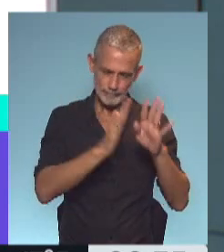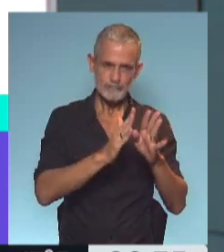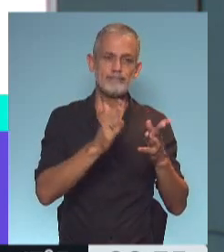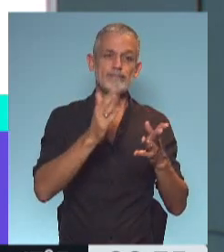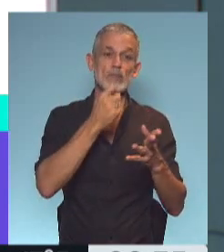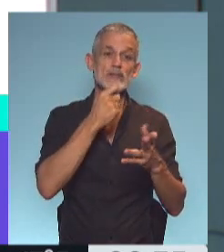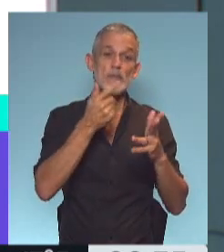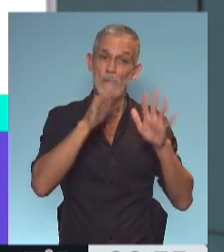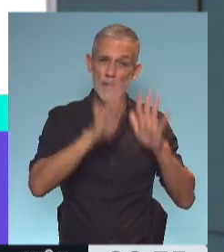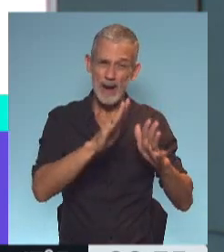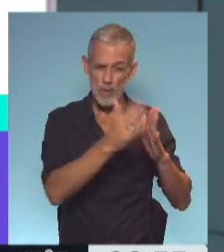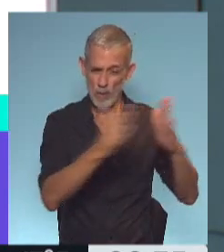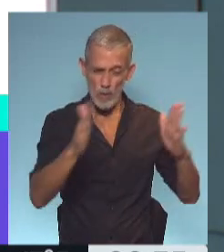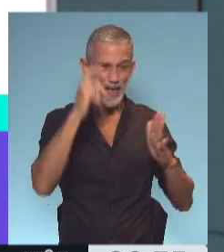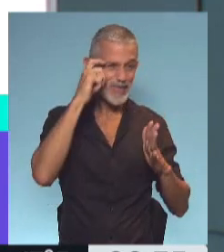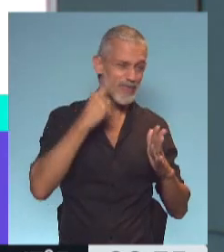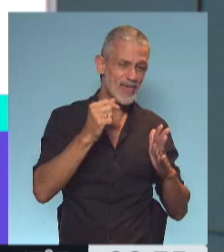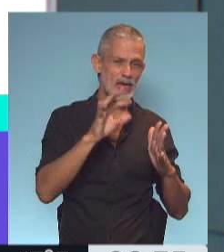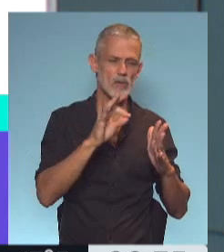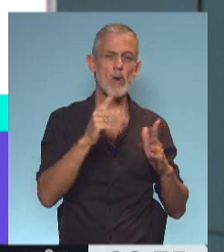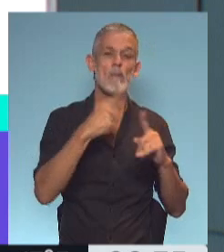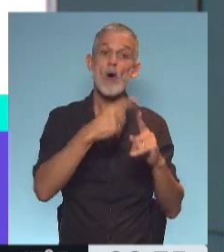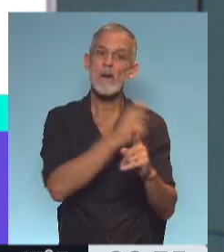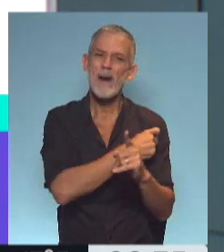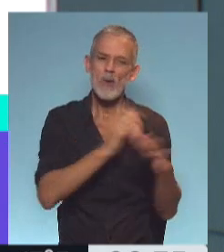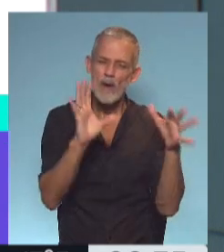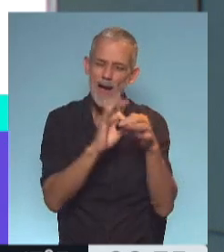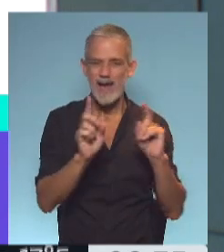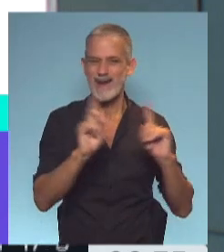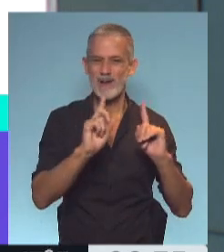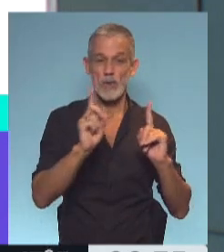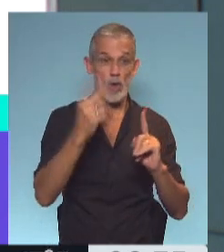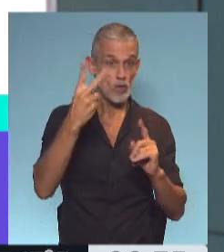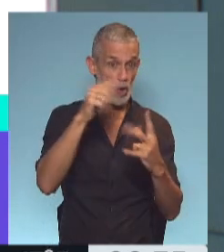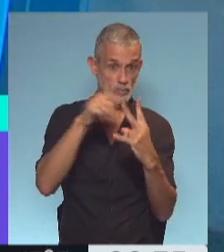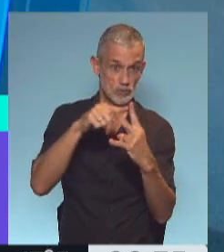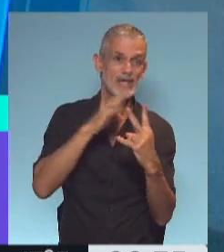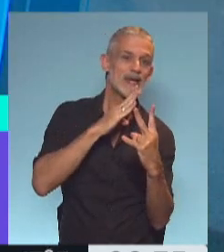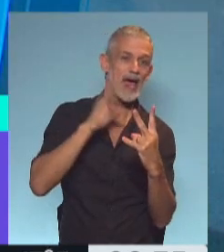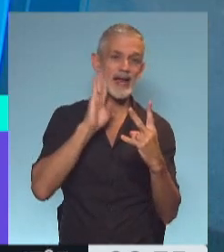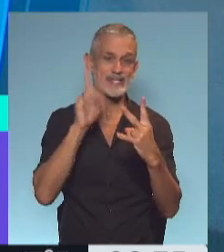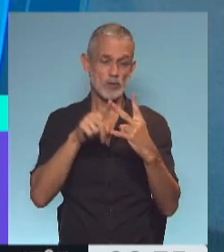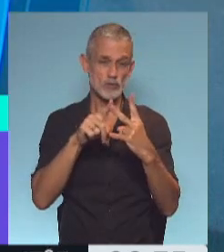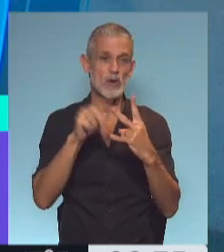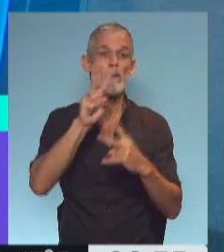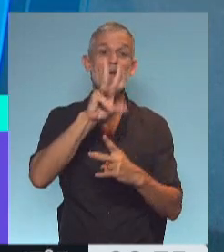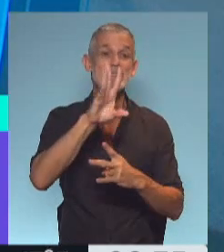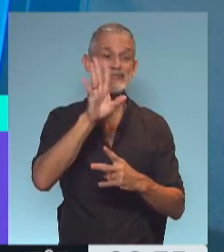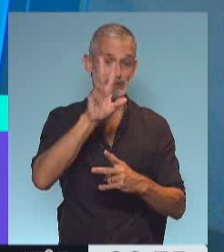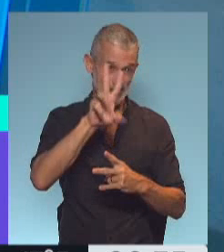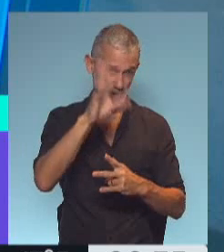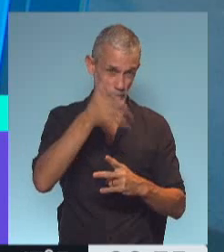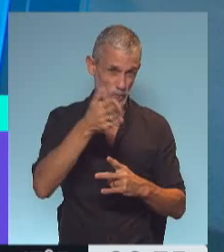si paró, básicamente no fue tanto por las vacunas, que puede contribuir porque los dos países tienen 25% de su población Gran